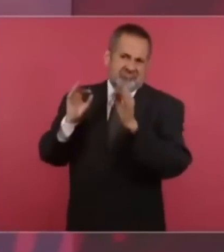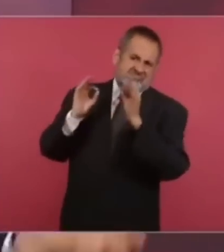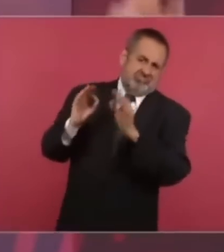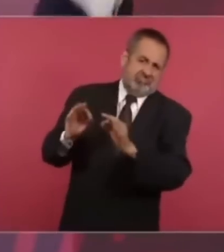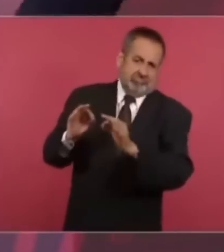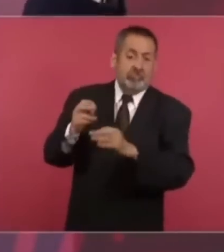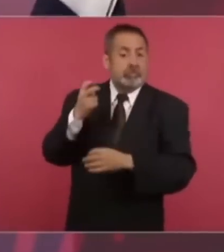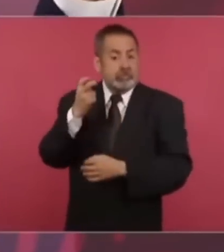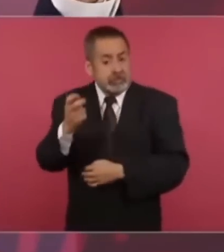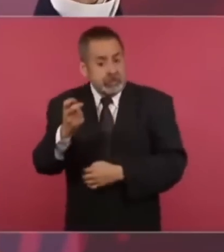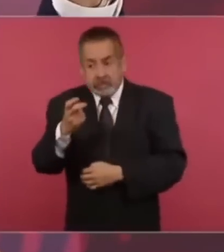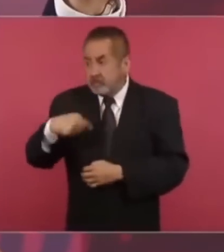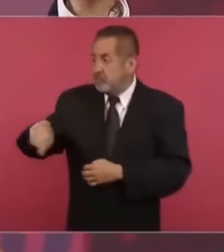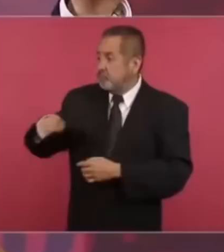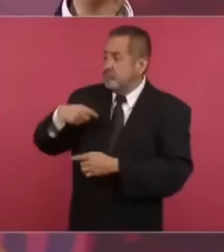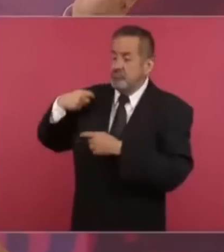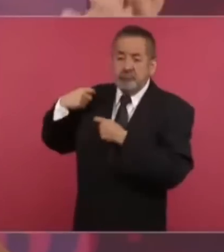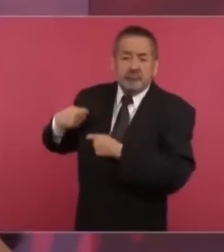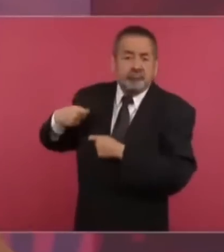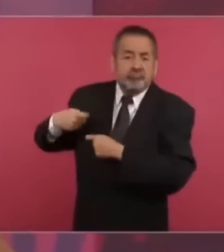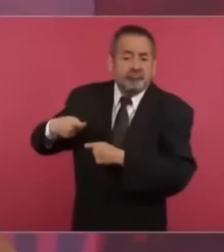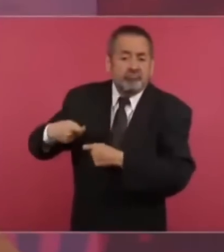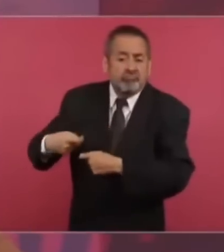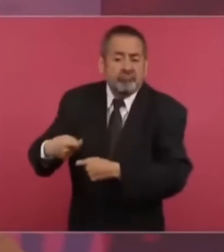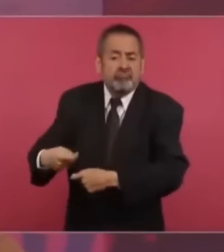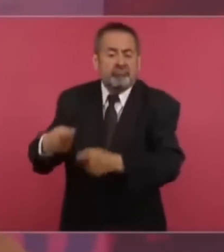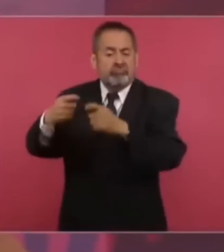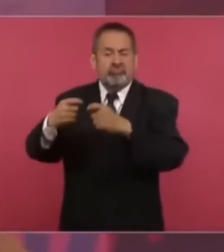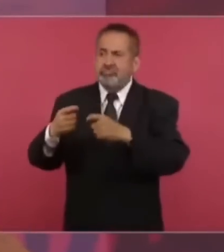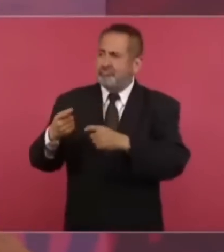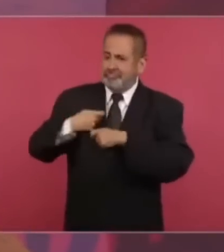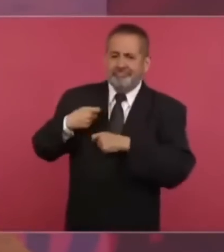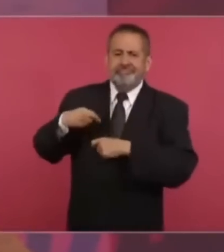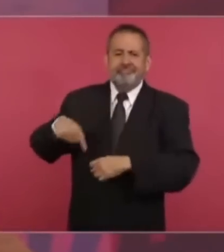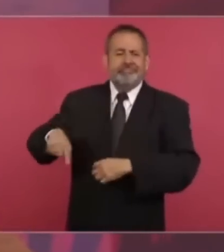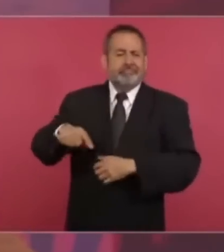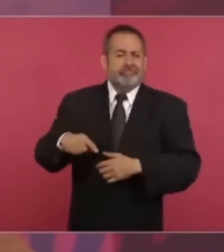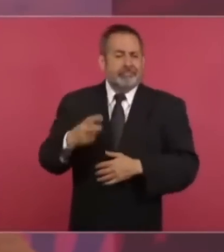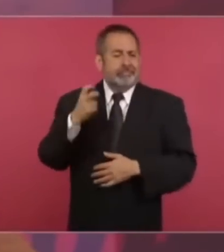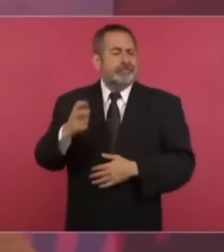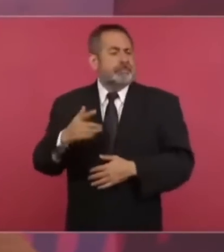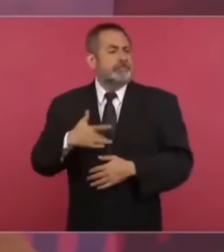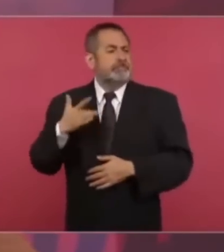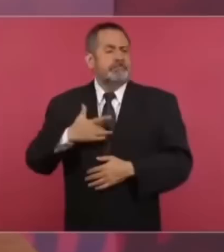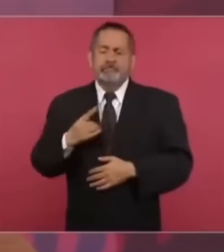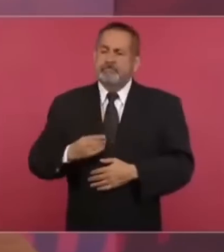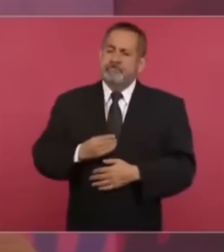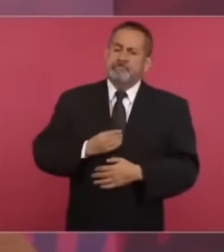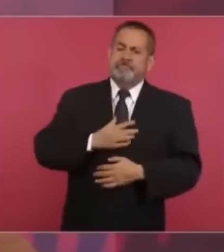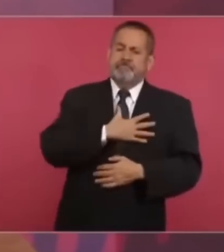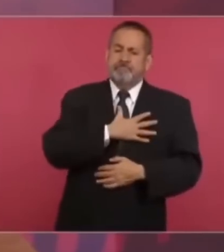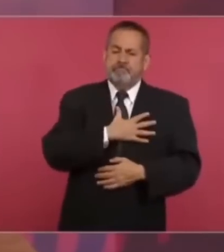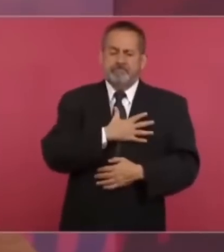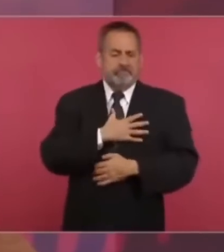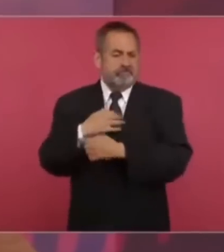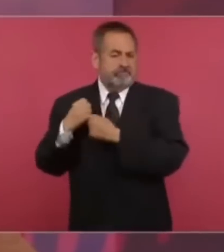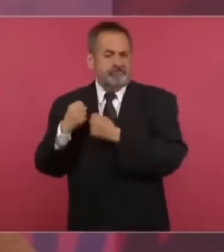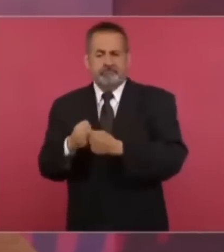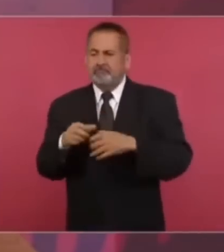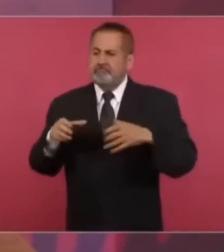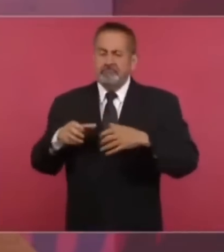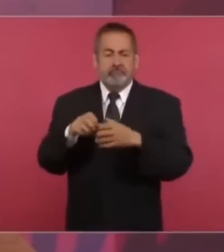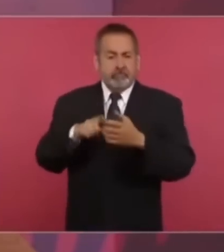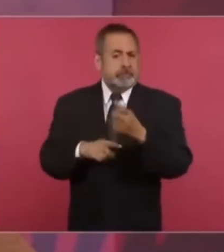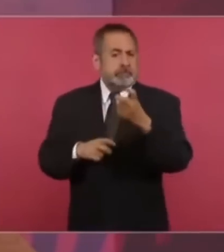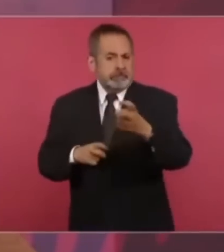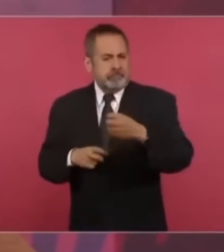De ahí venimos. Y eso es lo que nos da la fortaleza. Por